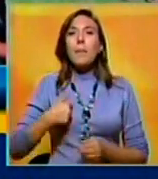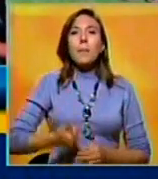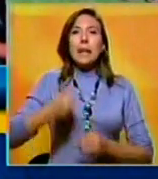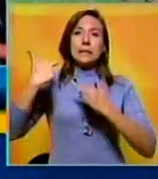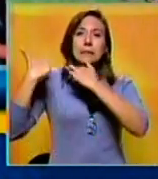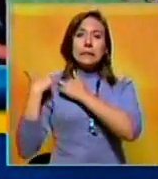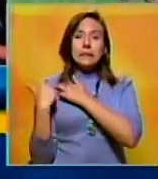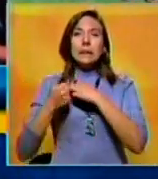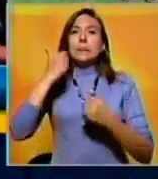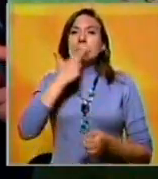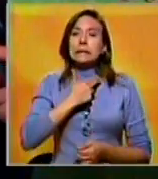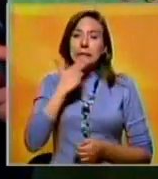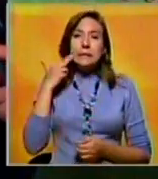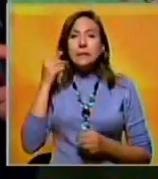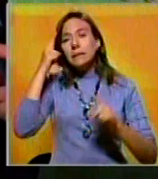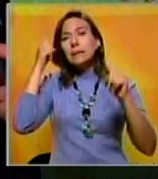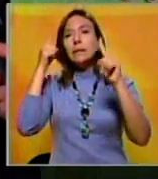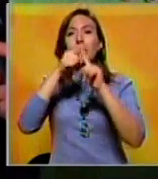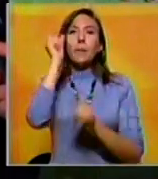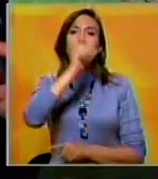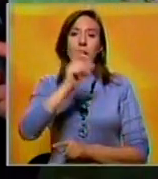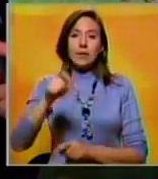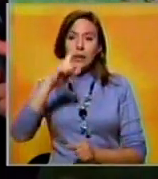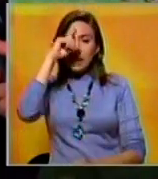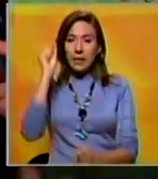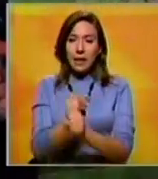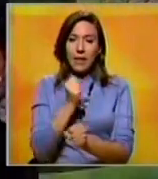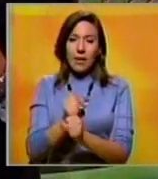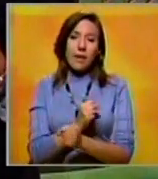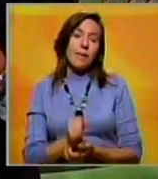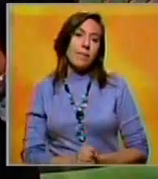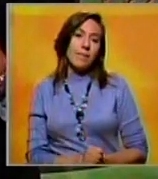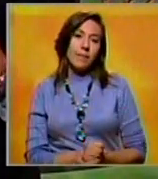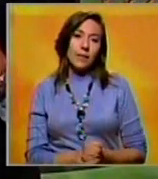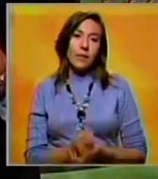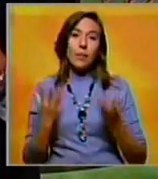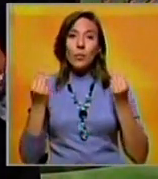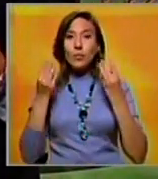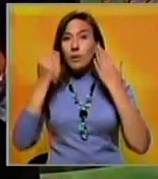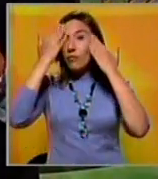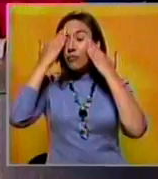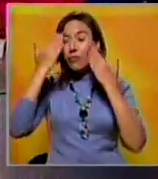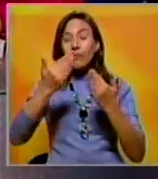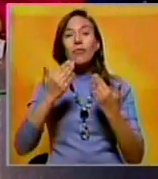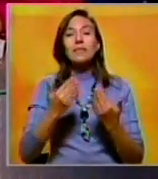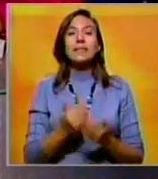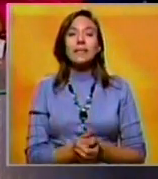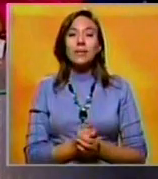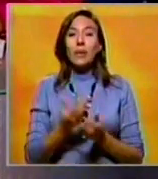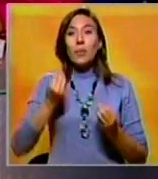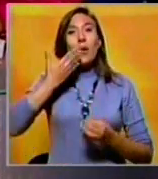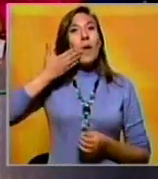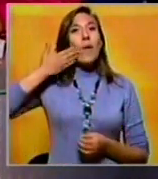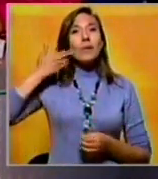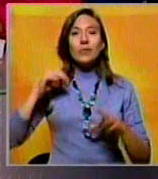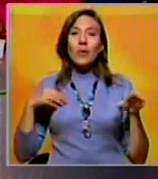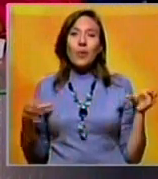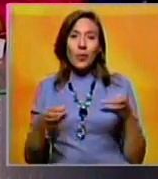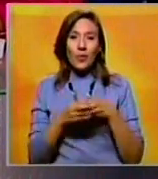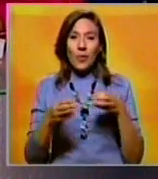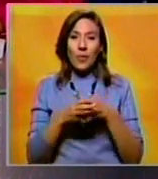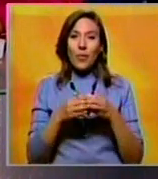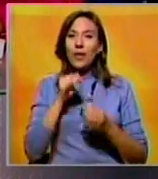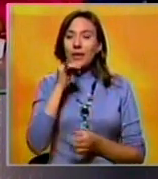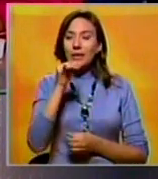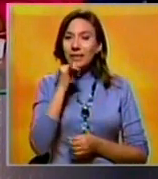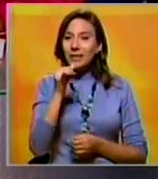para seguir trabajando por la gente. Bueno, muchas felicidades, bien orgullosos todo el equipo de Noticiero de Venevisión,